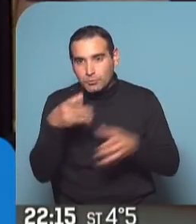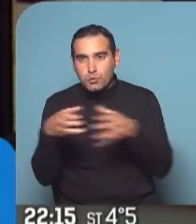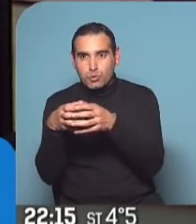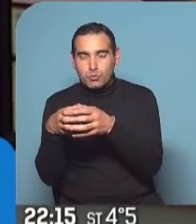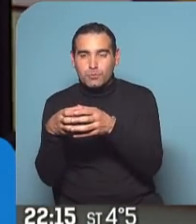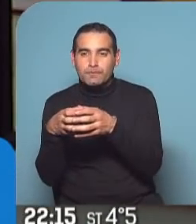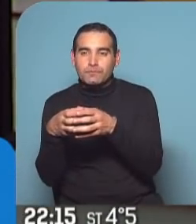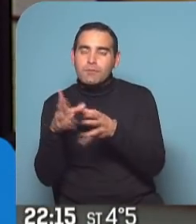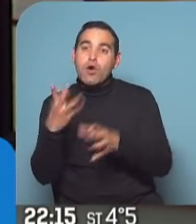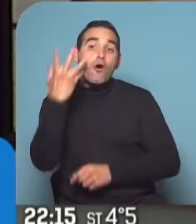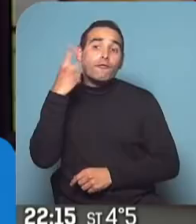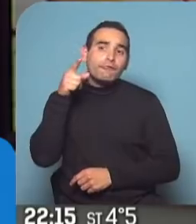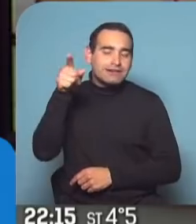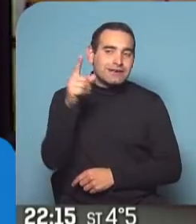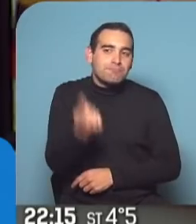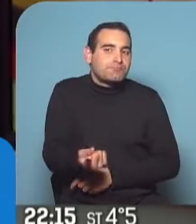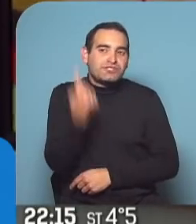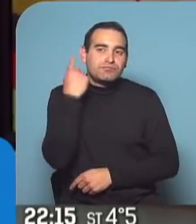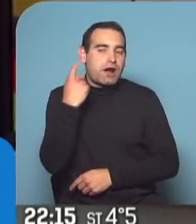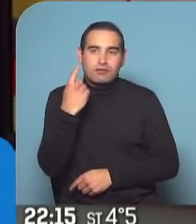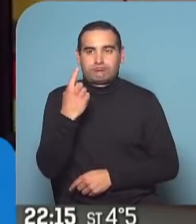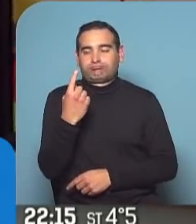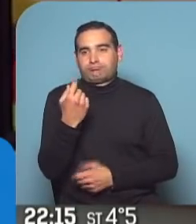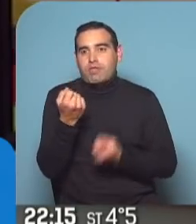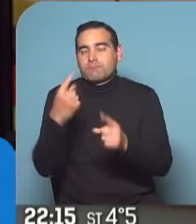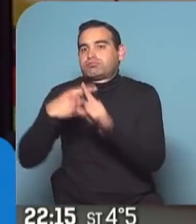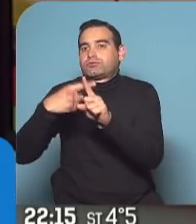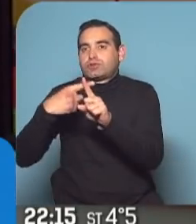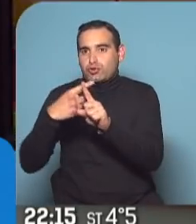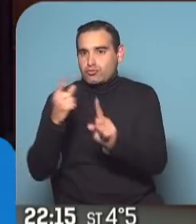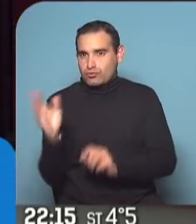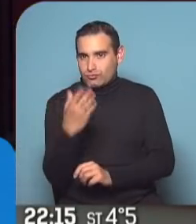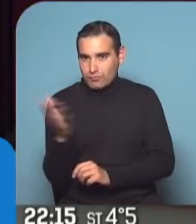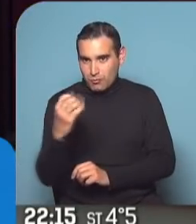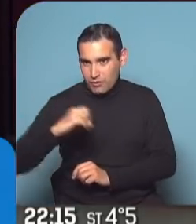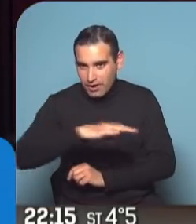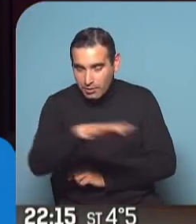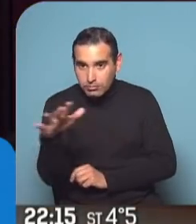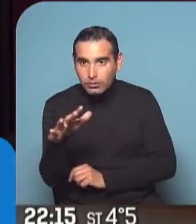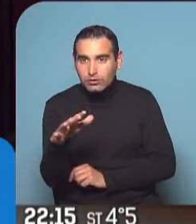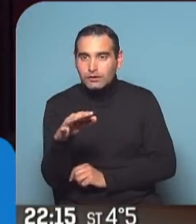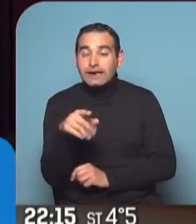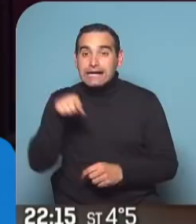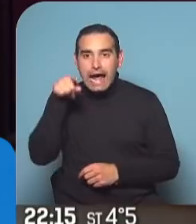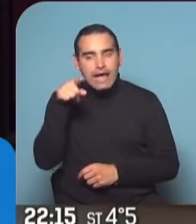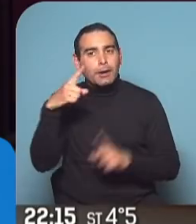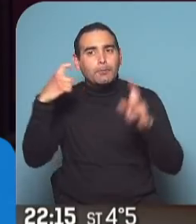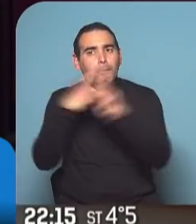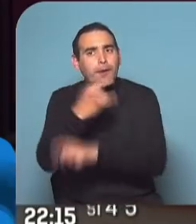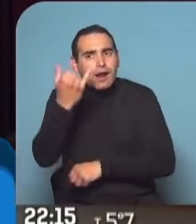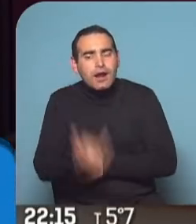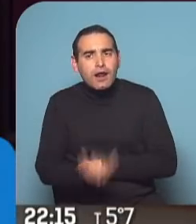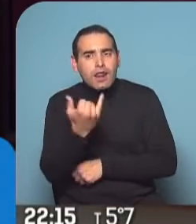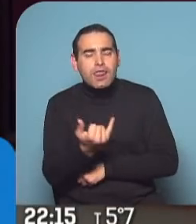en el caso de Francia, por ser la principal beneficiaria de la política agrícola común, ahí hay un problema